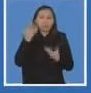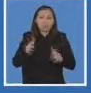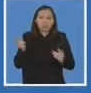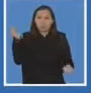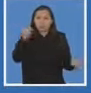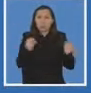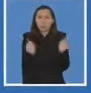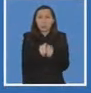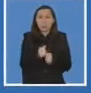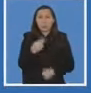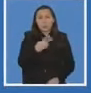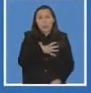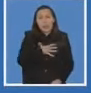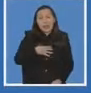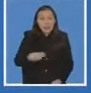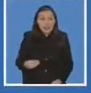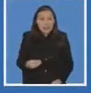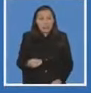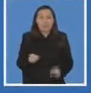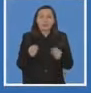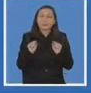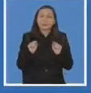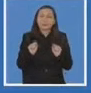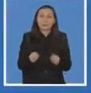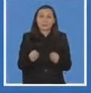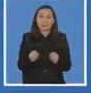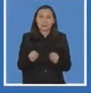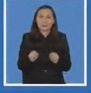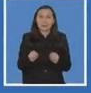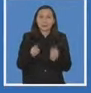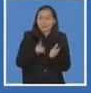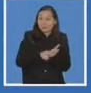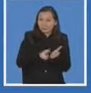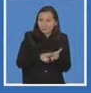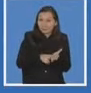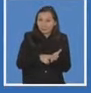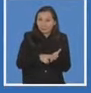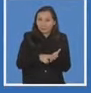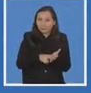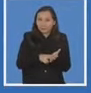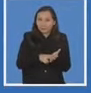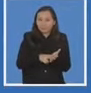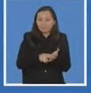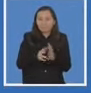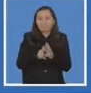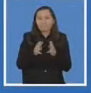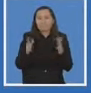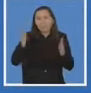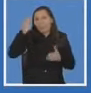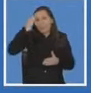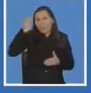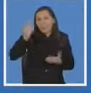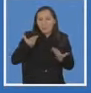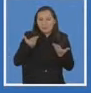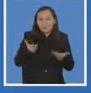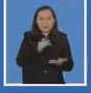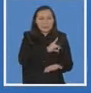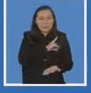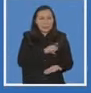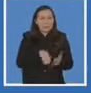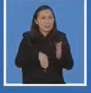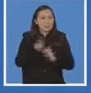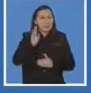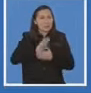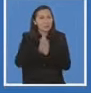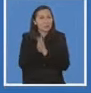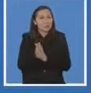presentes con sus hijos. Esto, la verdad, es que es un gran día para Chile, pero por sobre todas